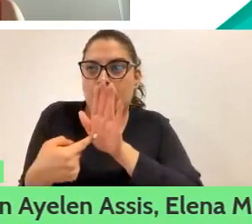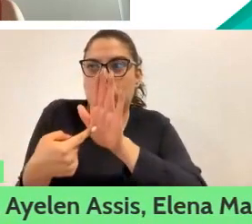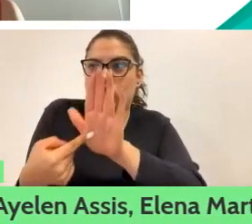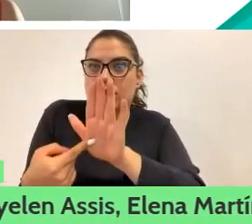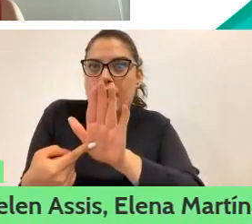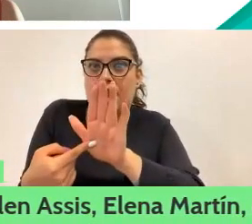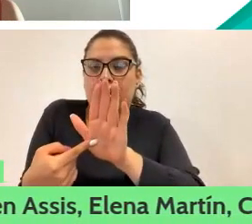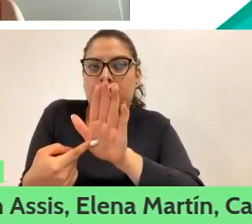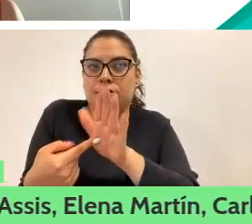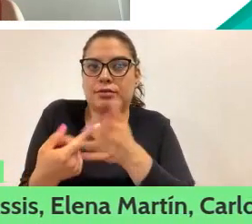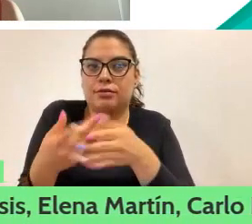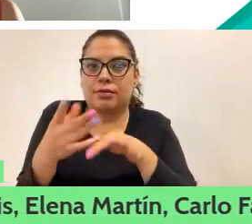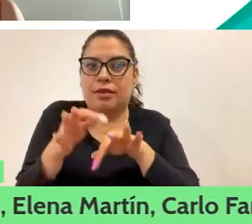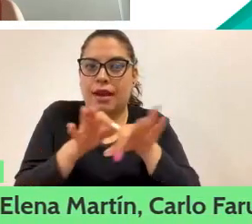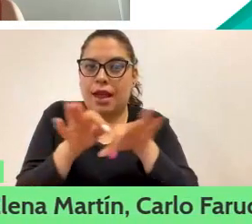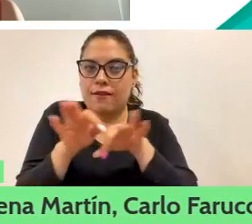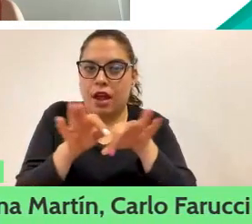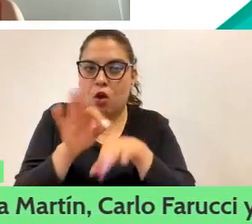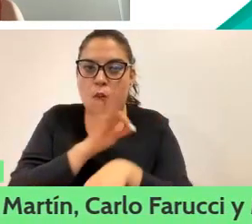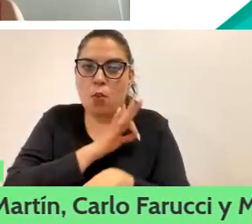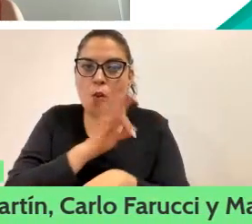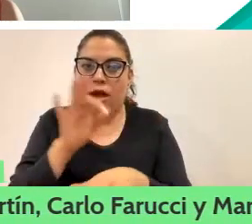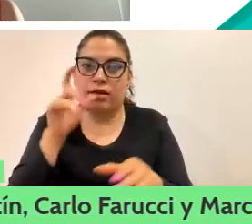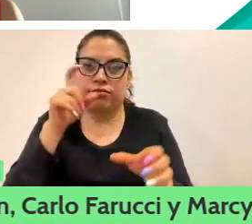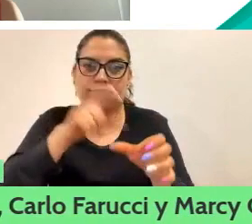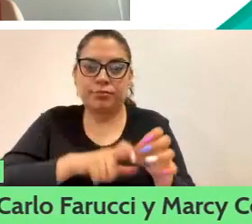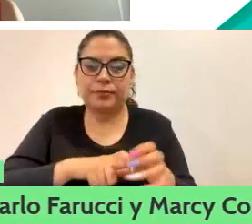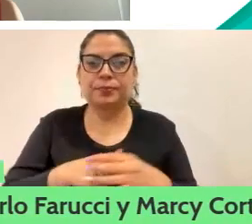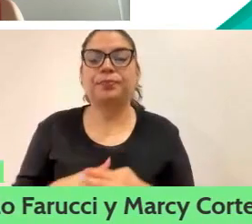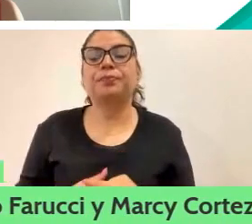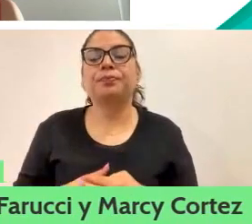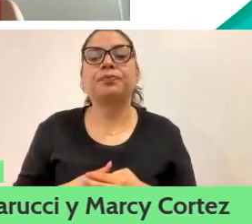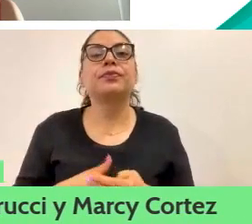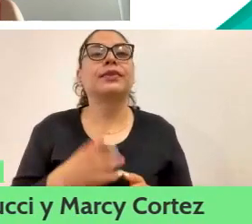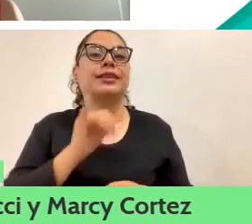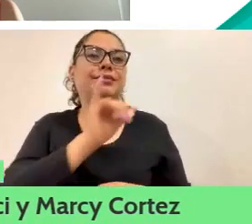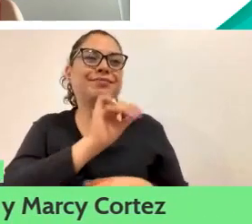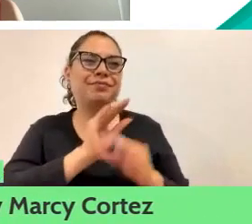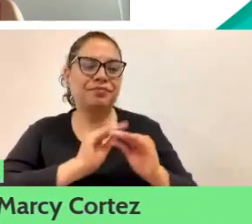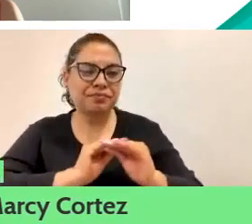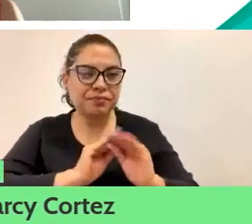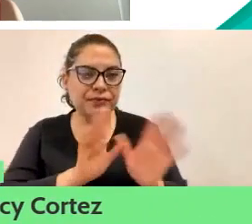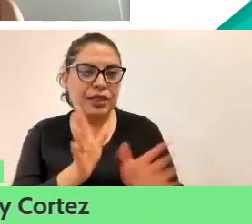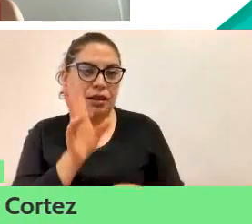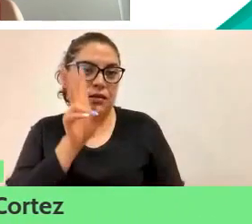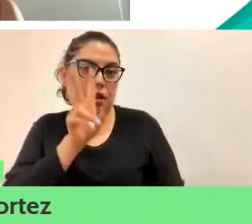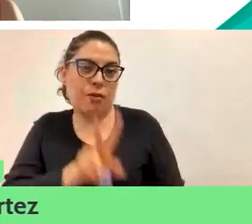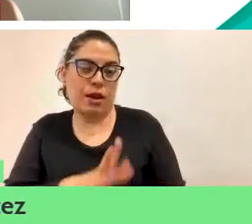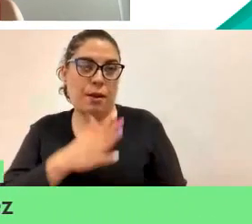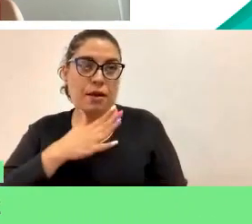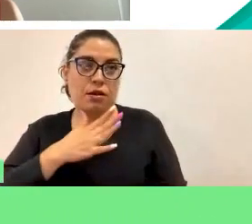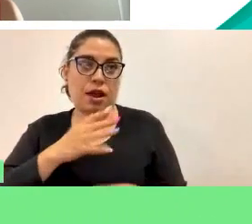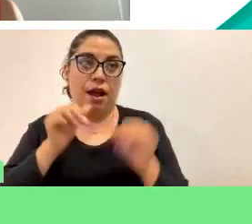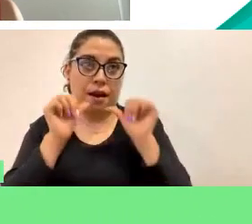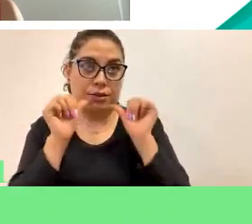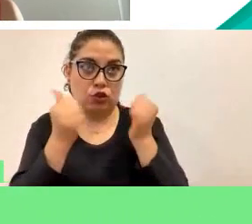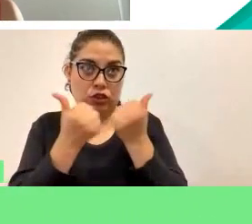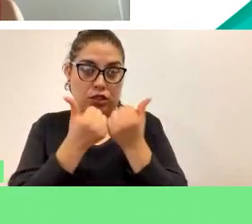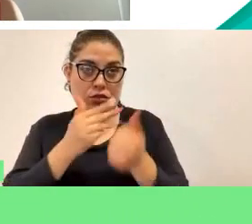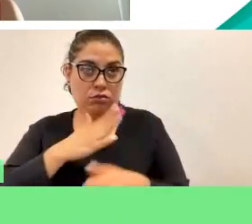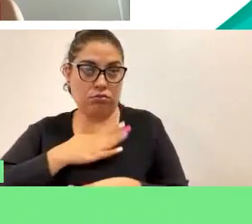empleo? Sí. Bueno, como nuestro objetivo es bastante desafiante, lo